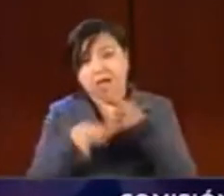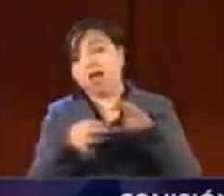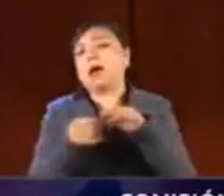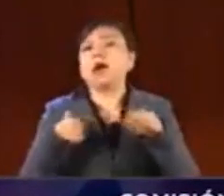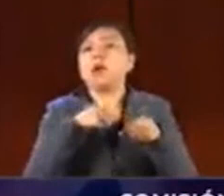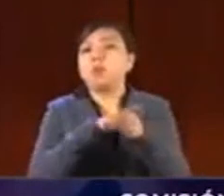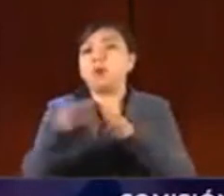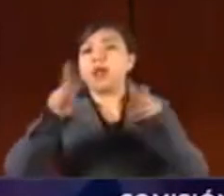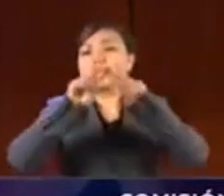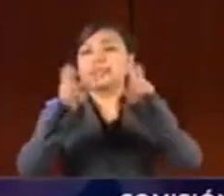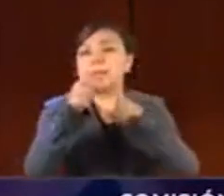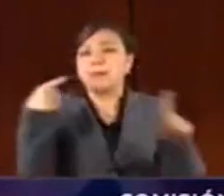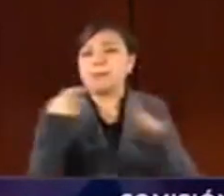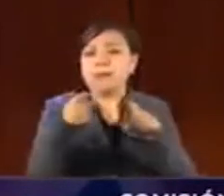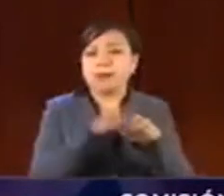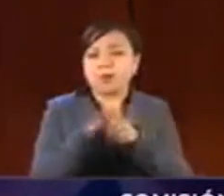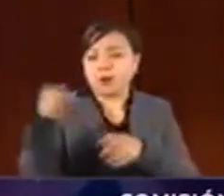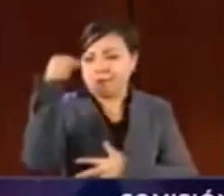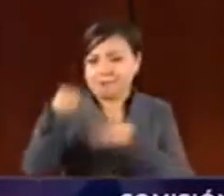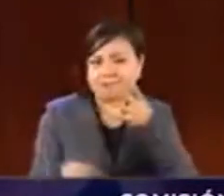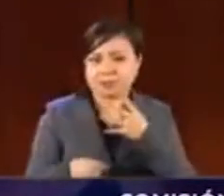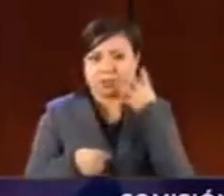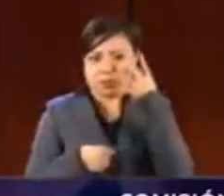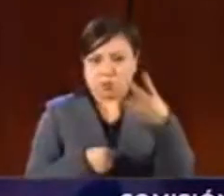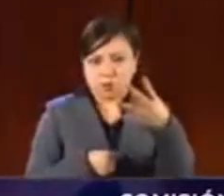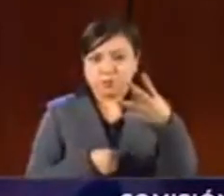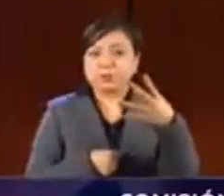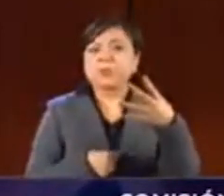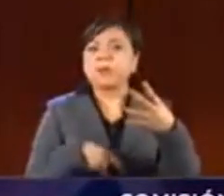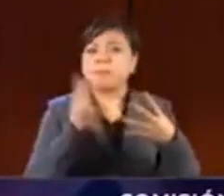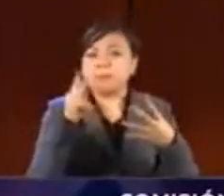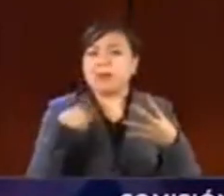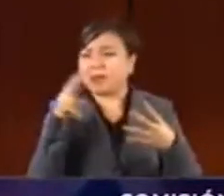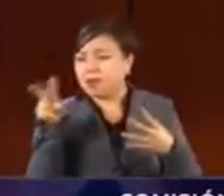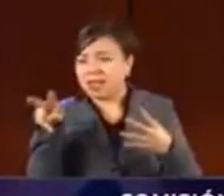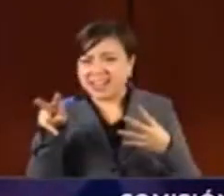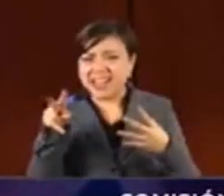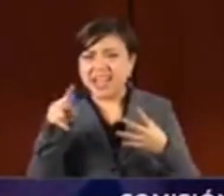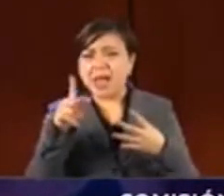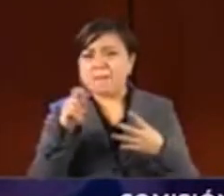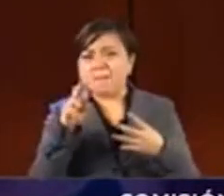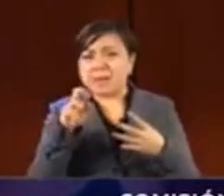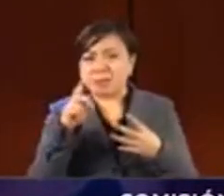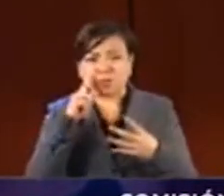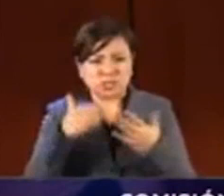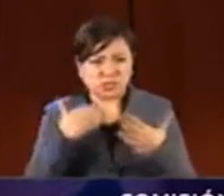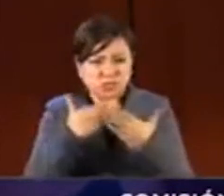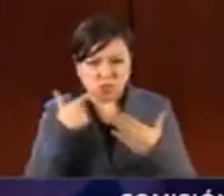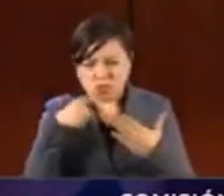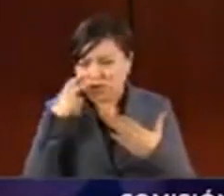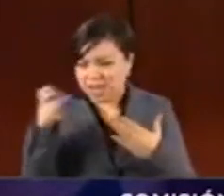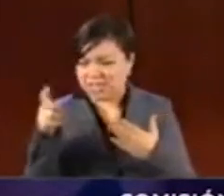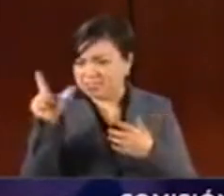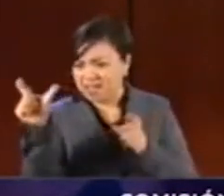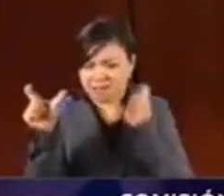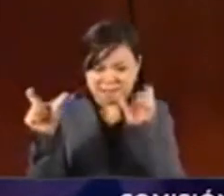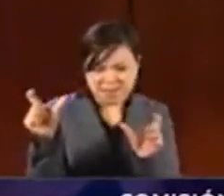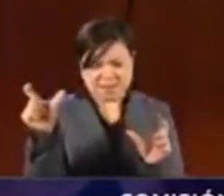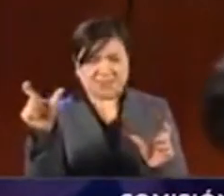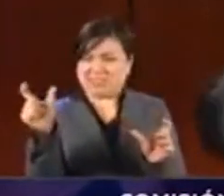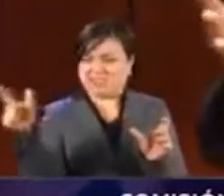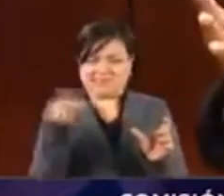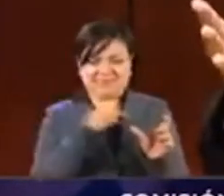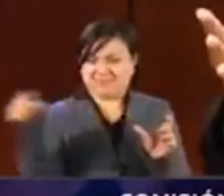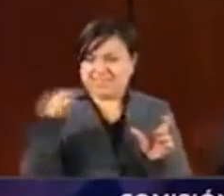y pusieron cuatro. Pero al poner esa preposición y ese adjetivo, entre otros, hipócritamente se están